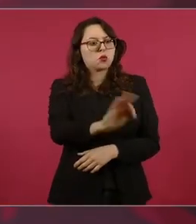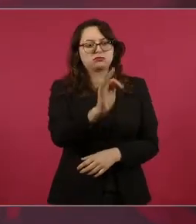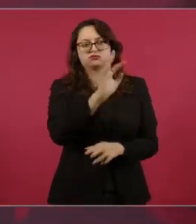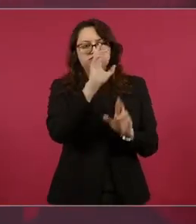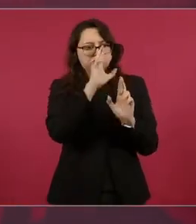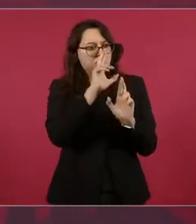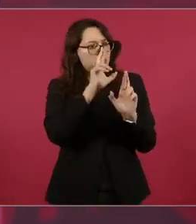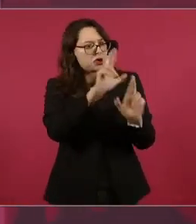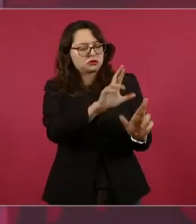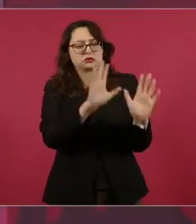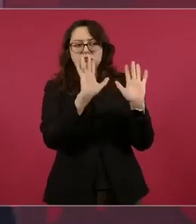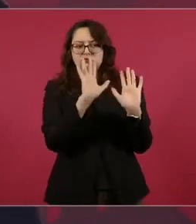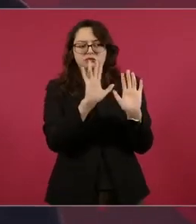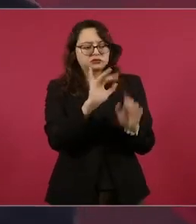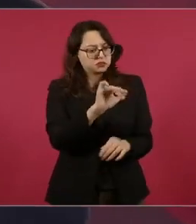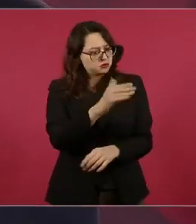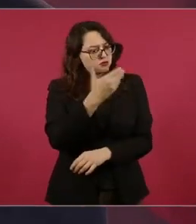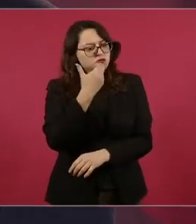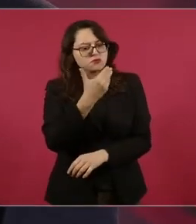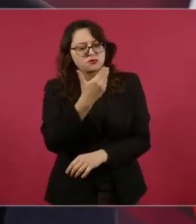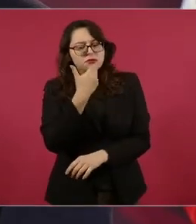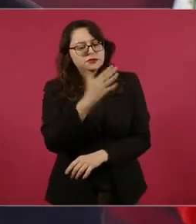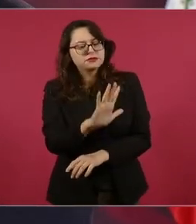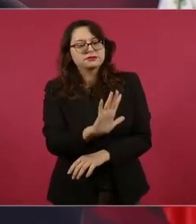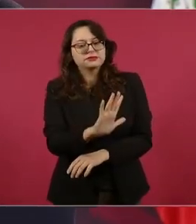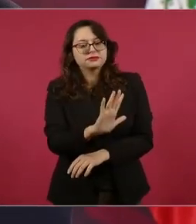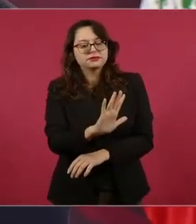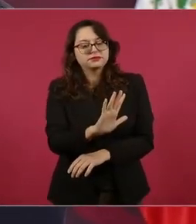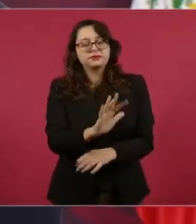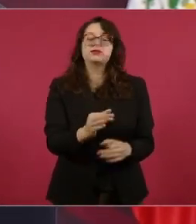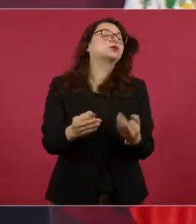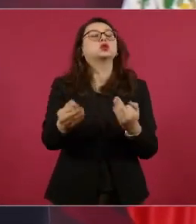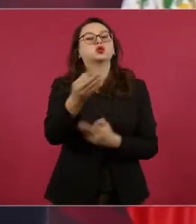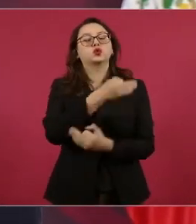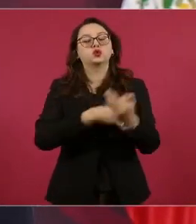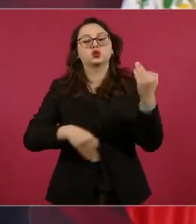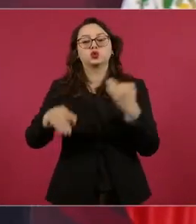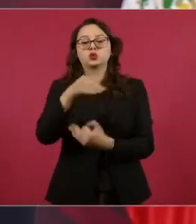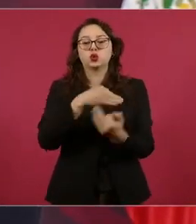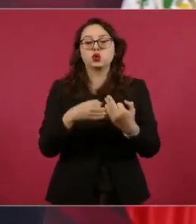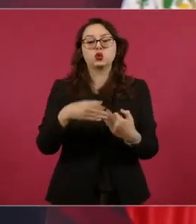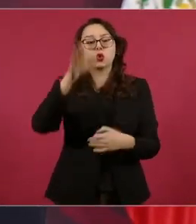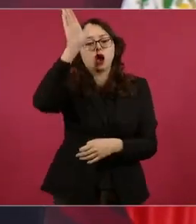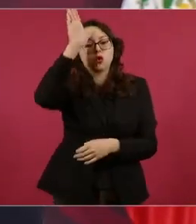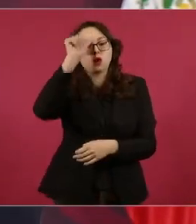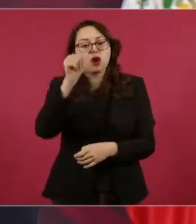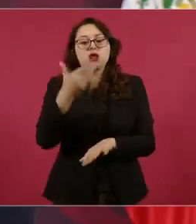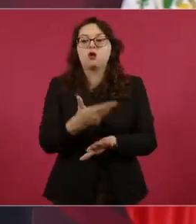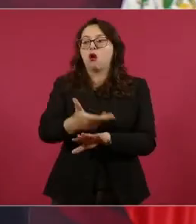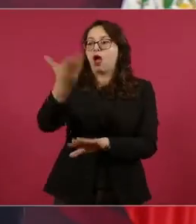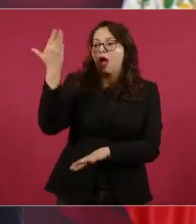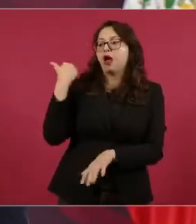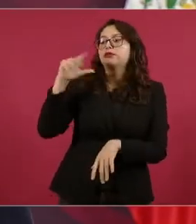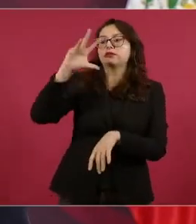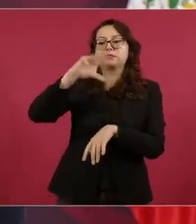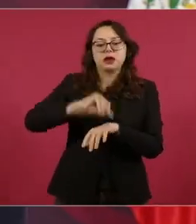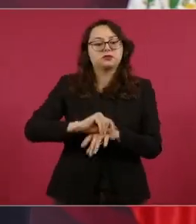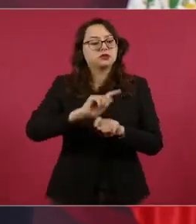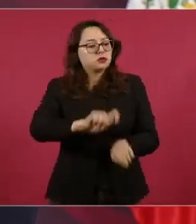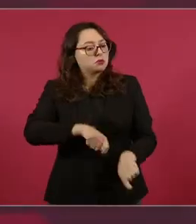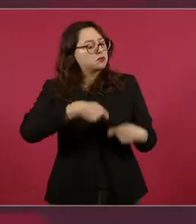respetamos eso y todo el convenio toda